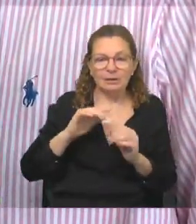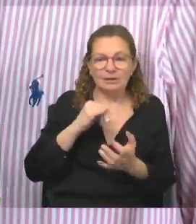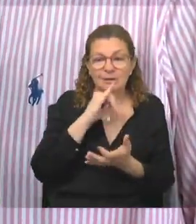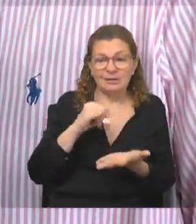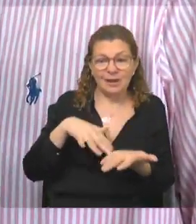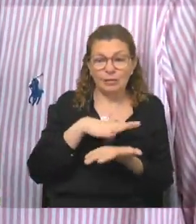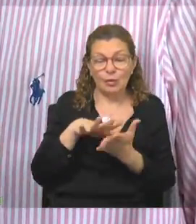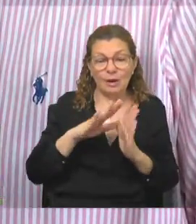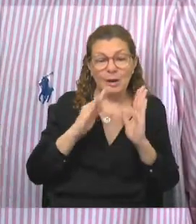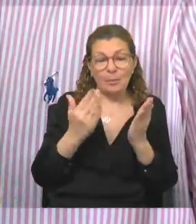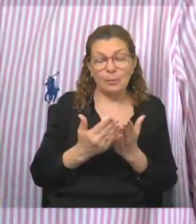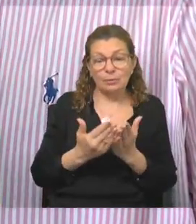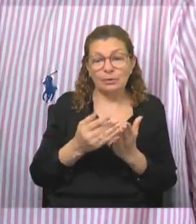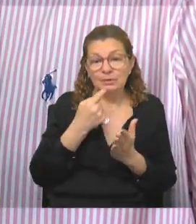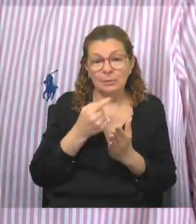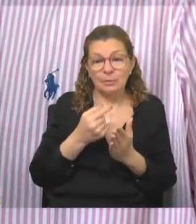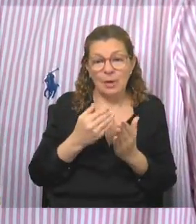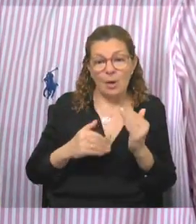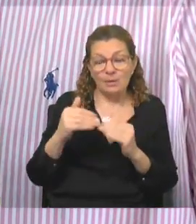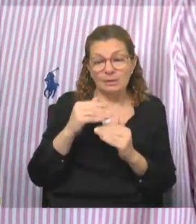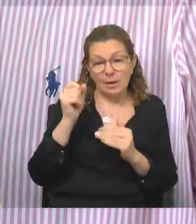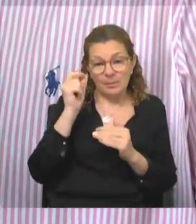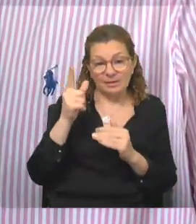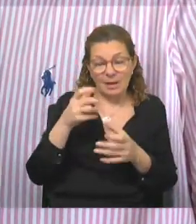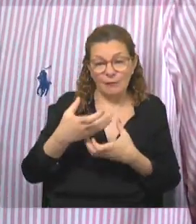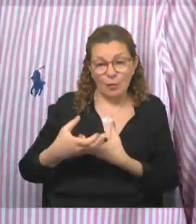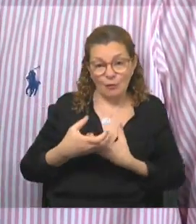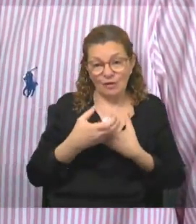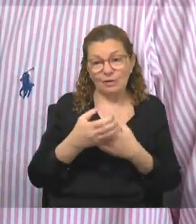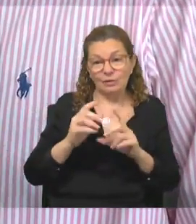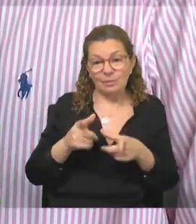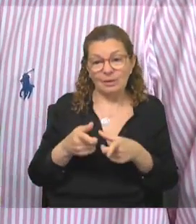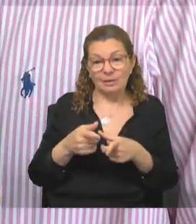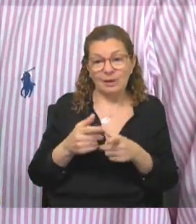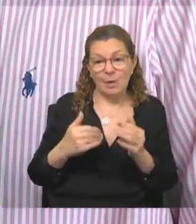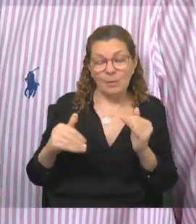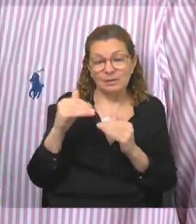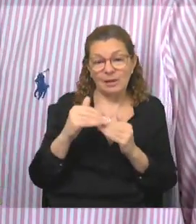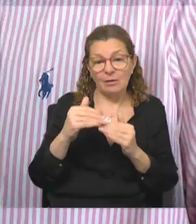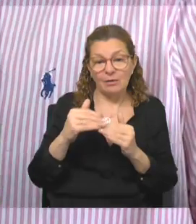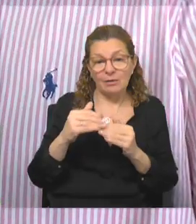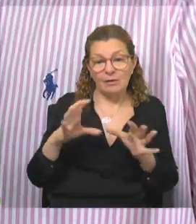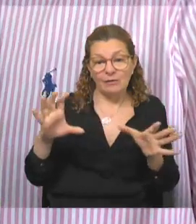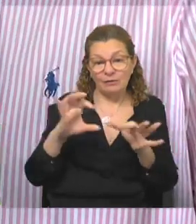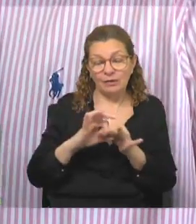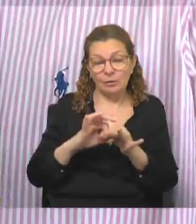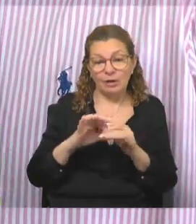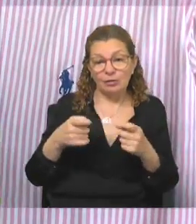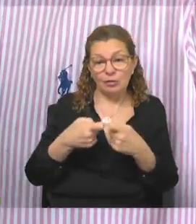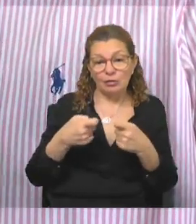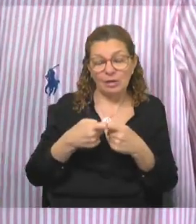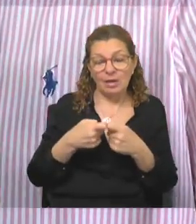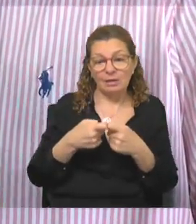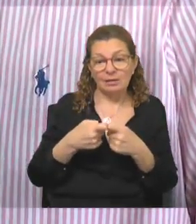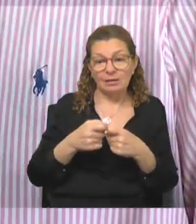hemos aumentado capacidades de de de bomberos hemos aumentado el vínculo con la sociedad de productores forestales lógicamente